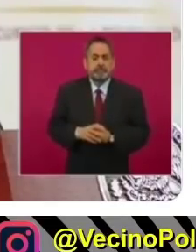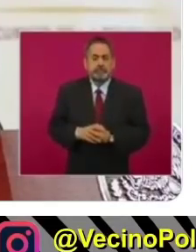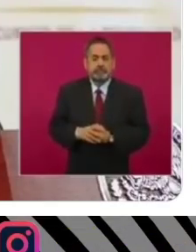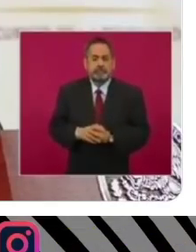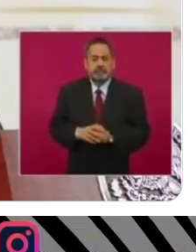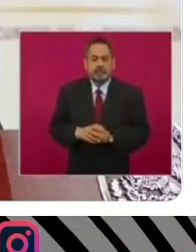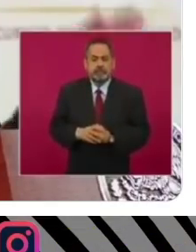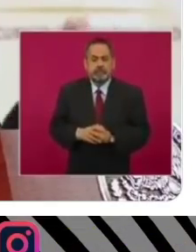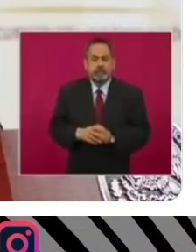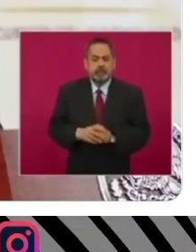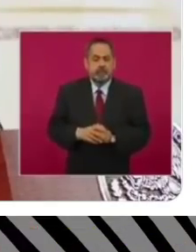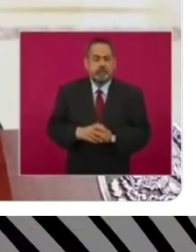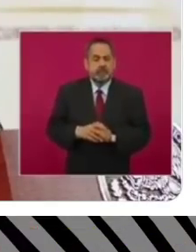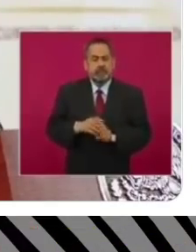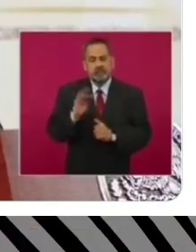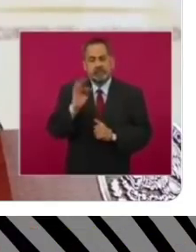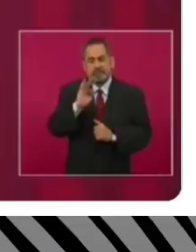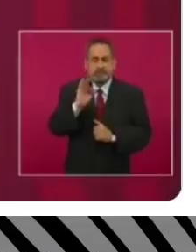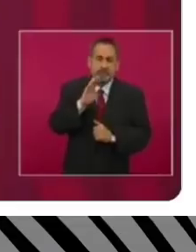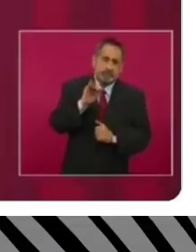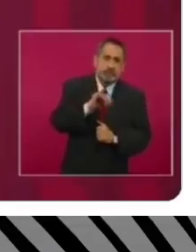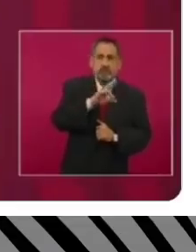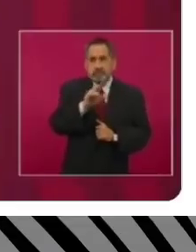cercana o remota